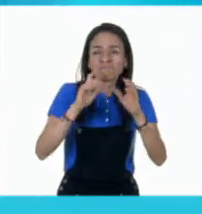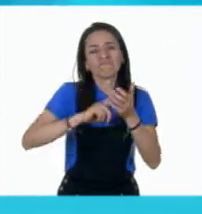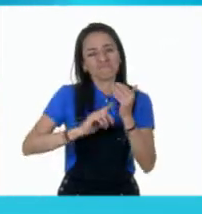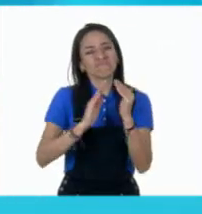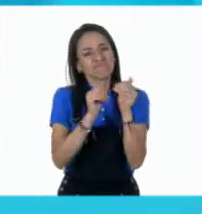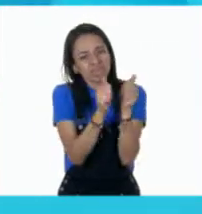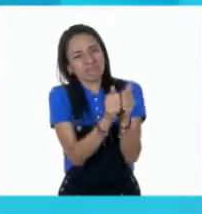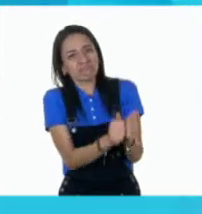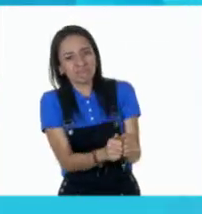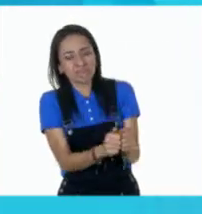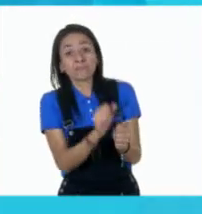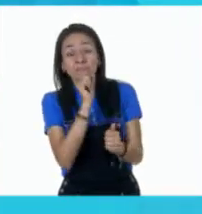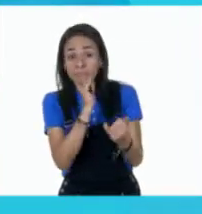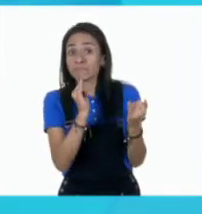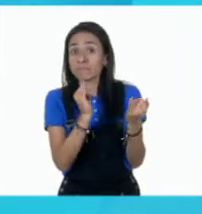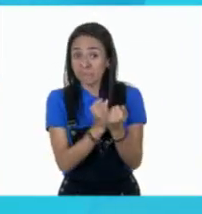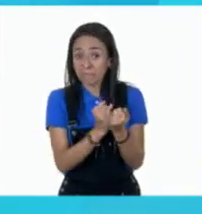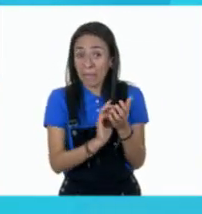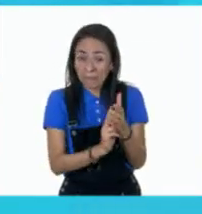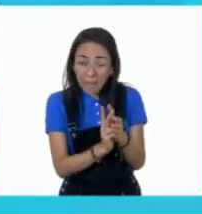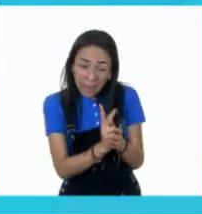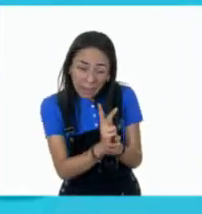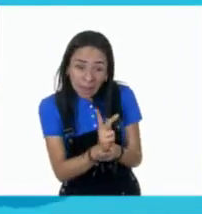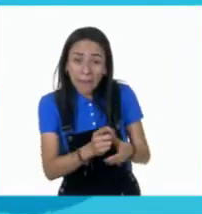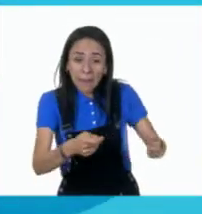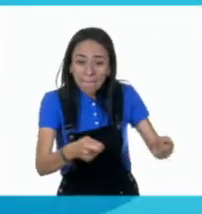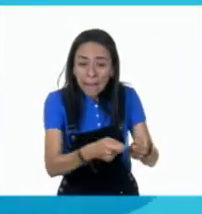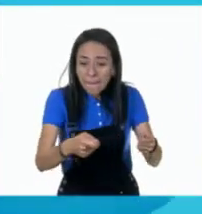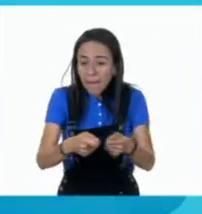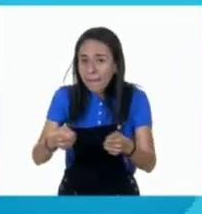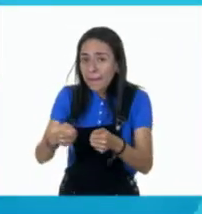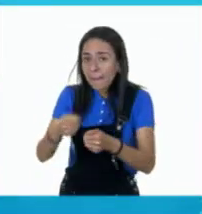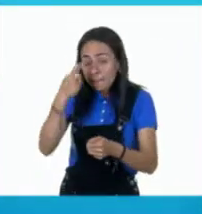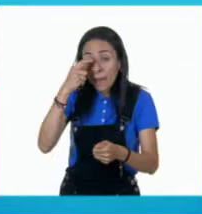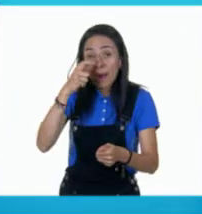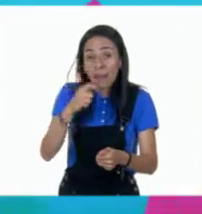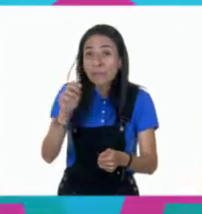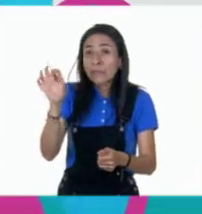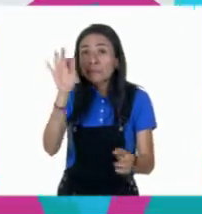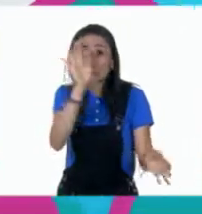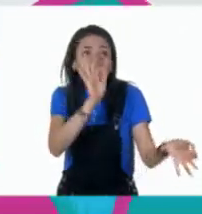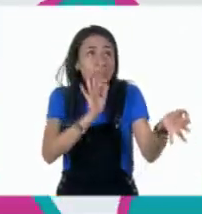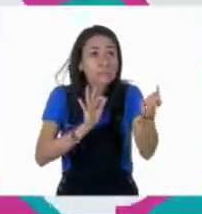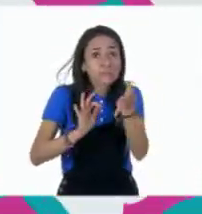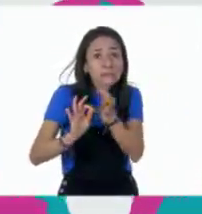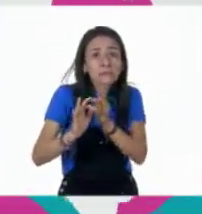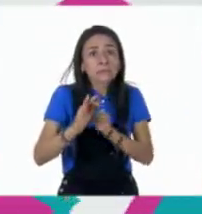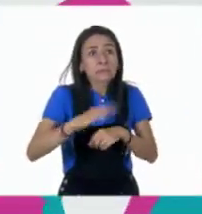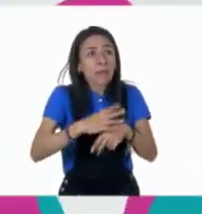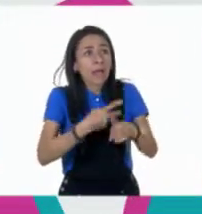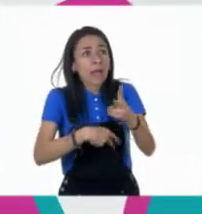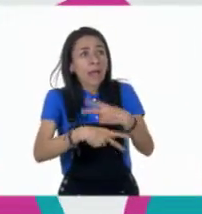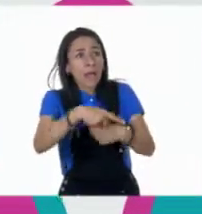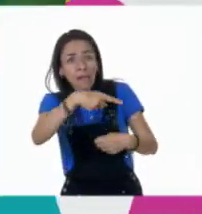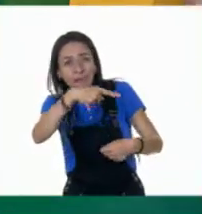sería importante cortar el pasto para no traer insectos y provocarnos enfermedades.